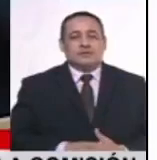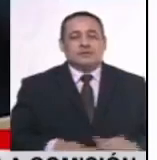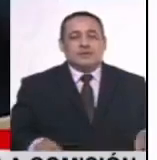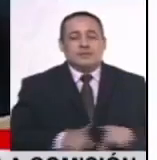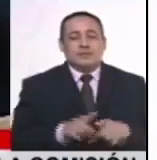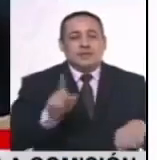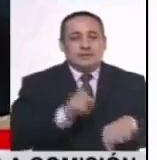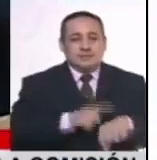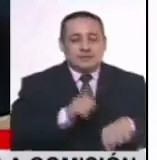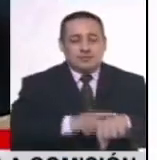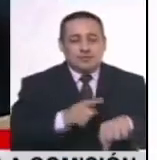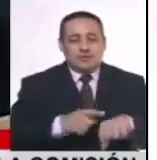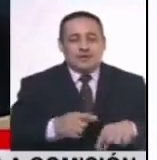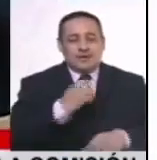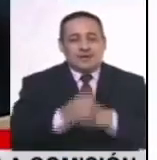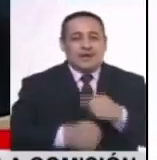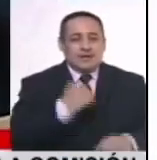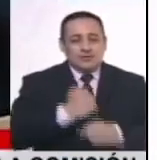Para el periodo de sesiones